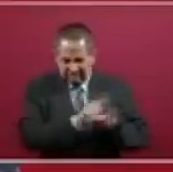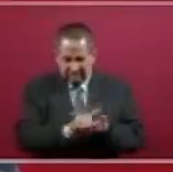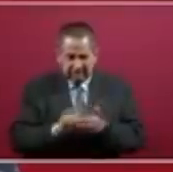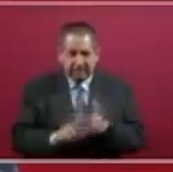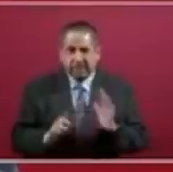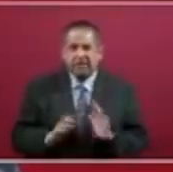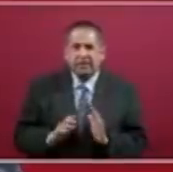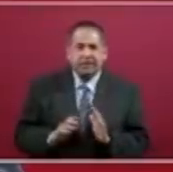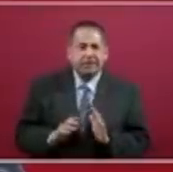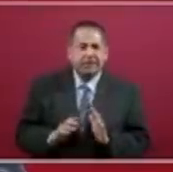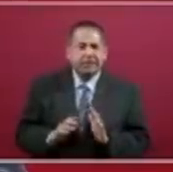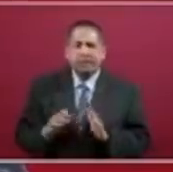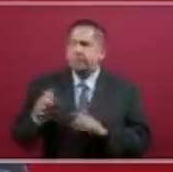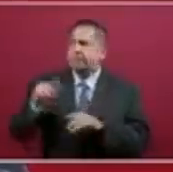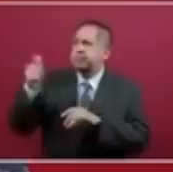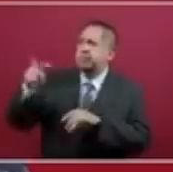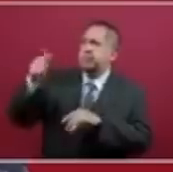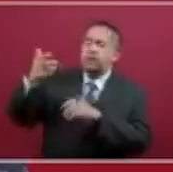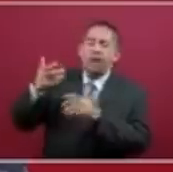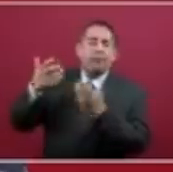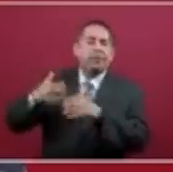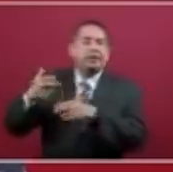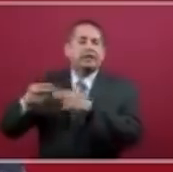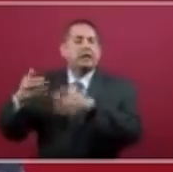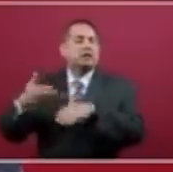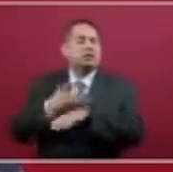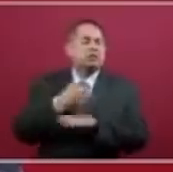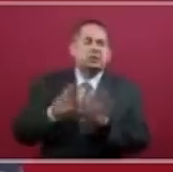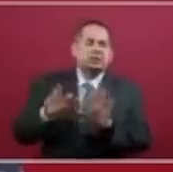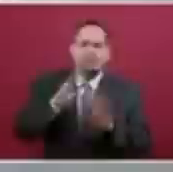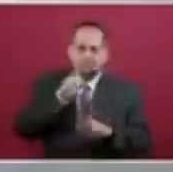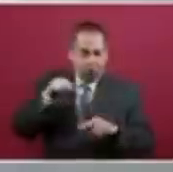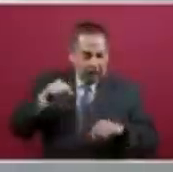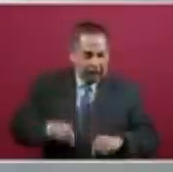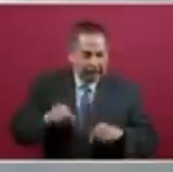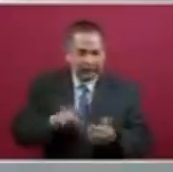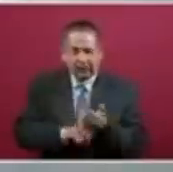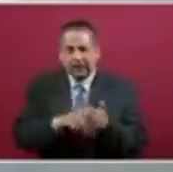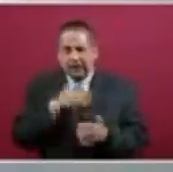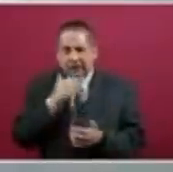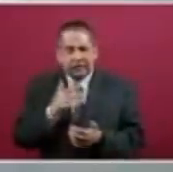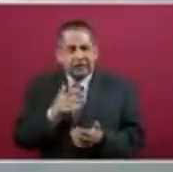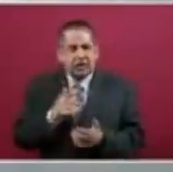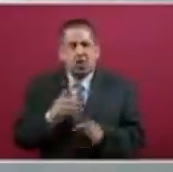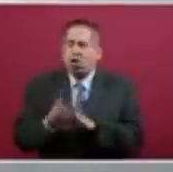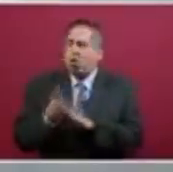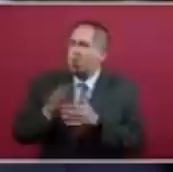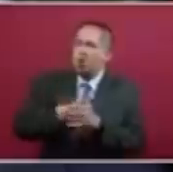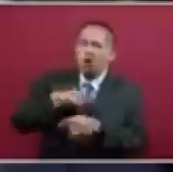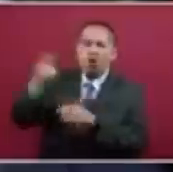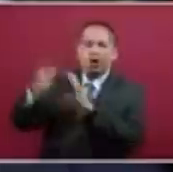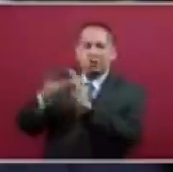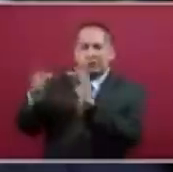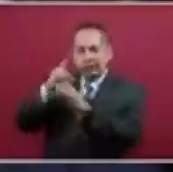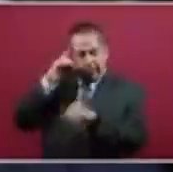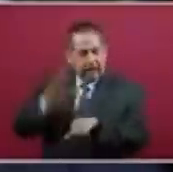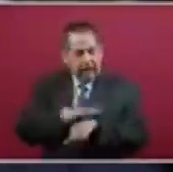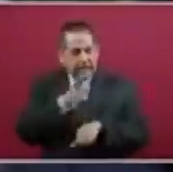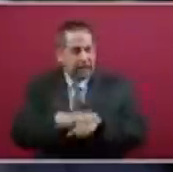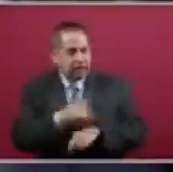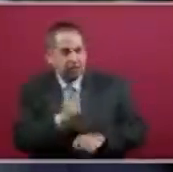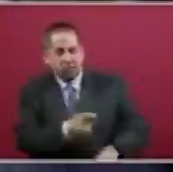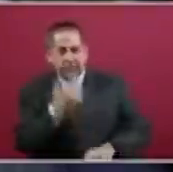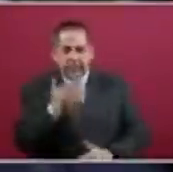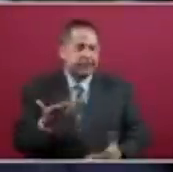algunos procesos de las empresas? Eso por un lado. ¿Cuál sería exactamente esta estrategia para convencer a las calificadoras, ¿no? Y por otro